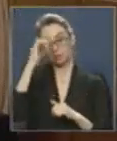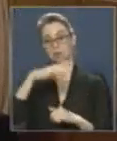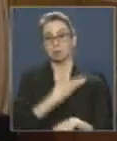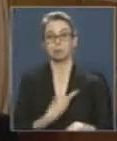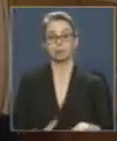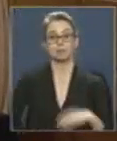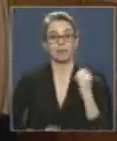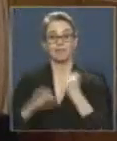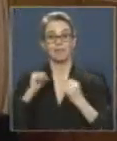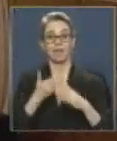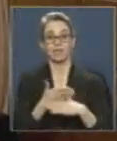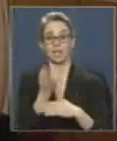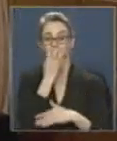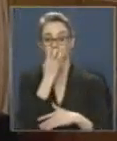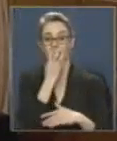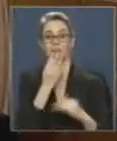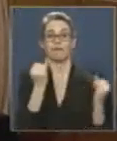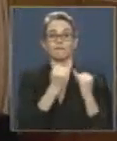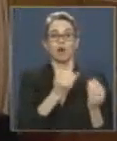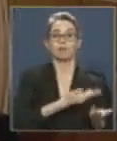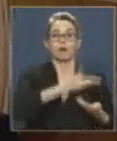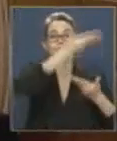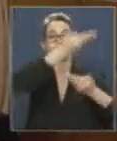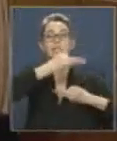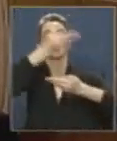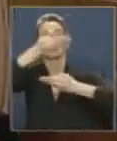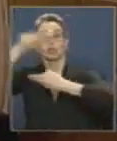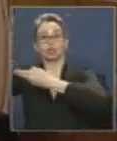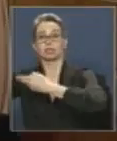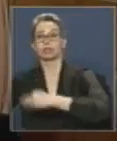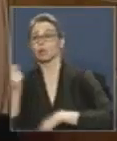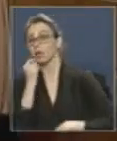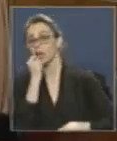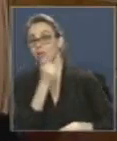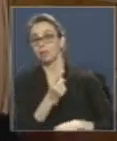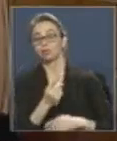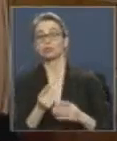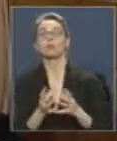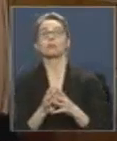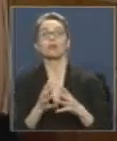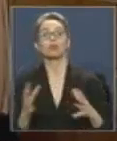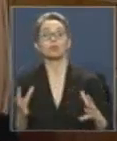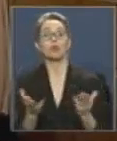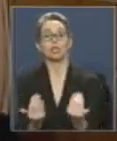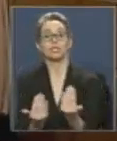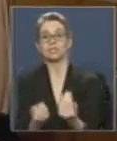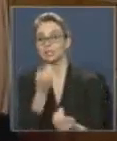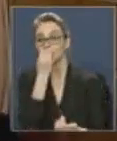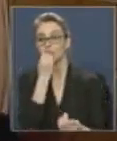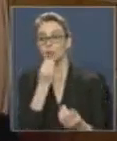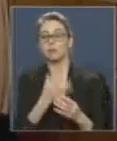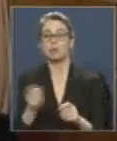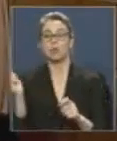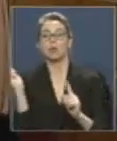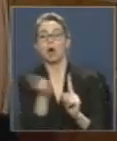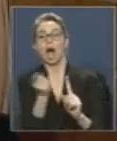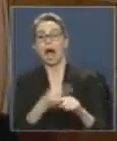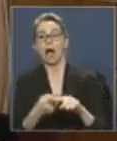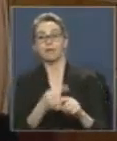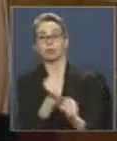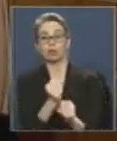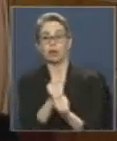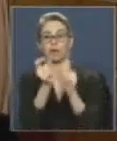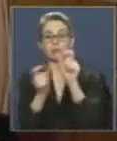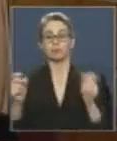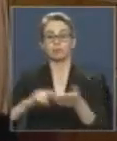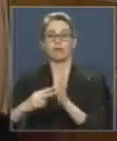que la industria salmonera y su modelo exportador han sido denunciados por la alta demanda de recursos alimenticios, explotación laboral, trastornos